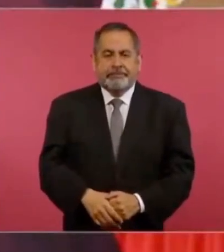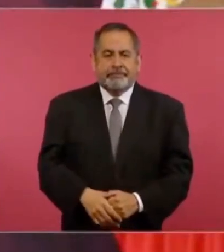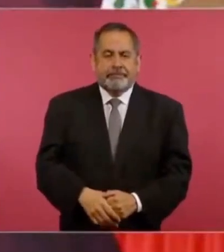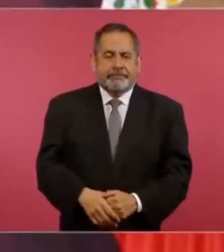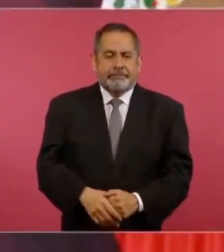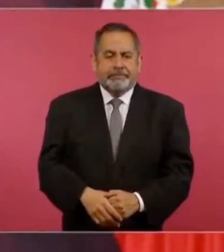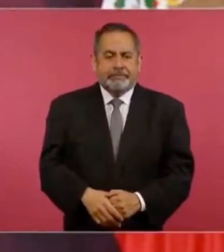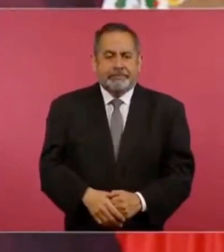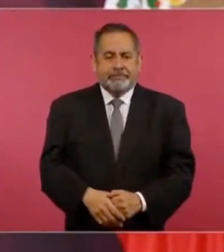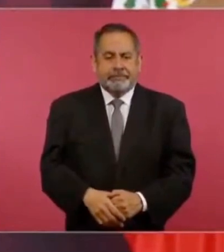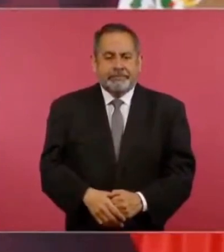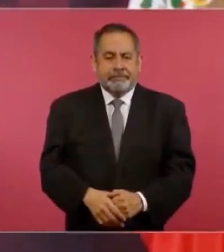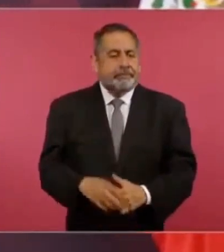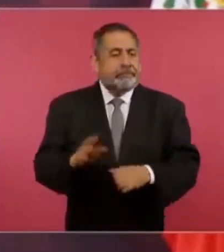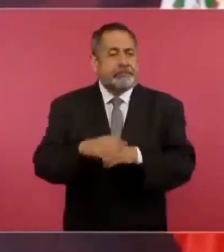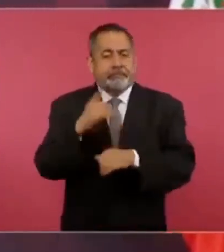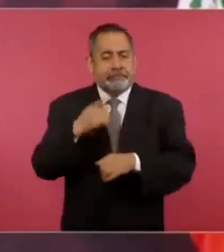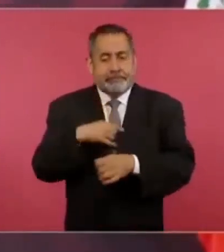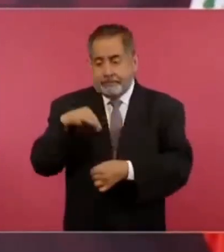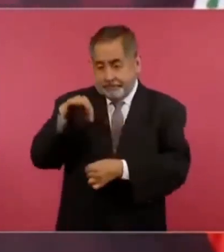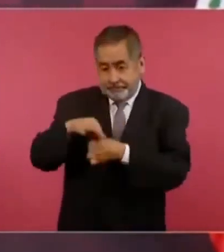Porque para ganar votos,